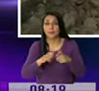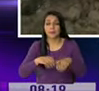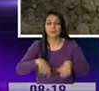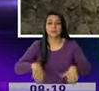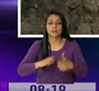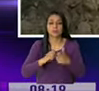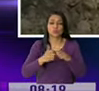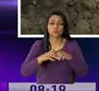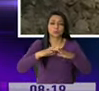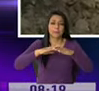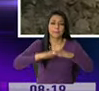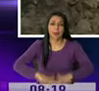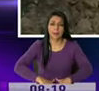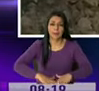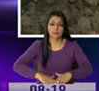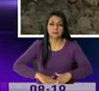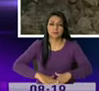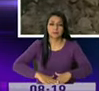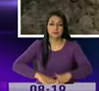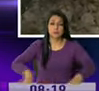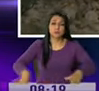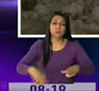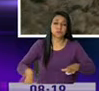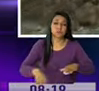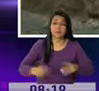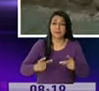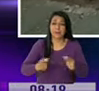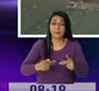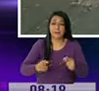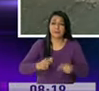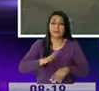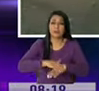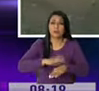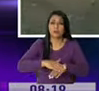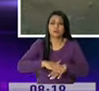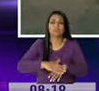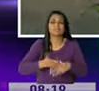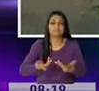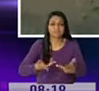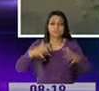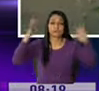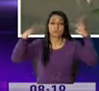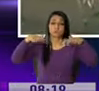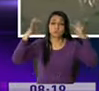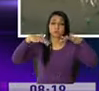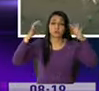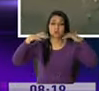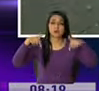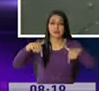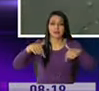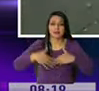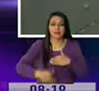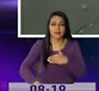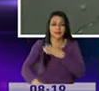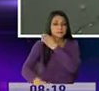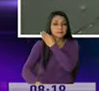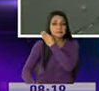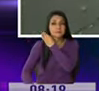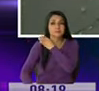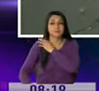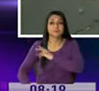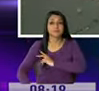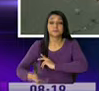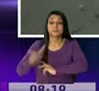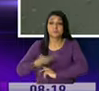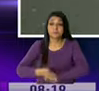estructural debido a que el sistema trabajó a presión por las altas intensidades de lluvias que registramos en este periodo. Entonces, una